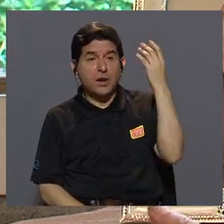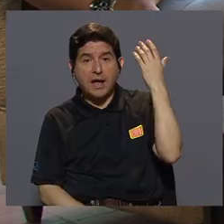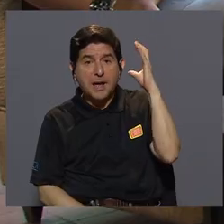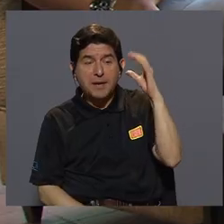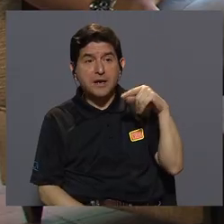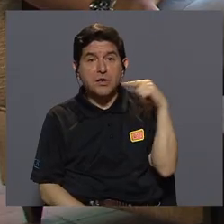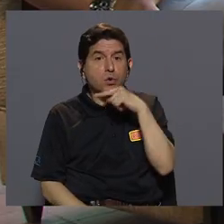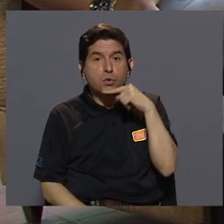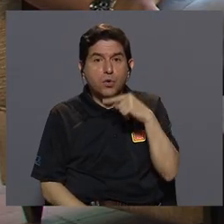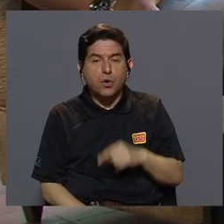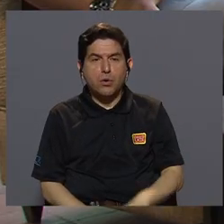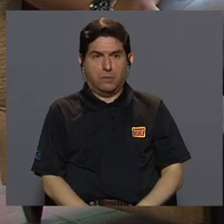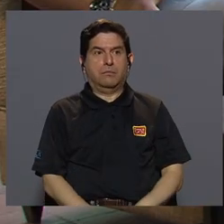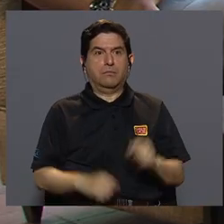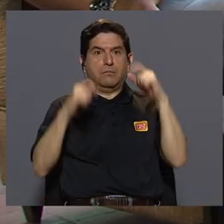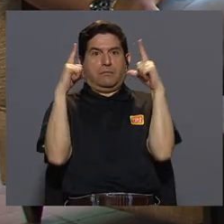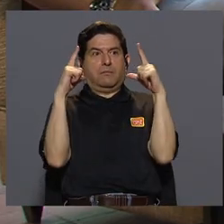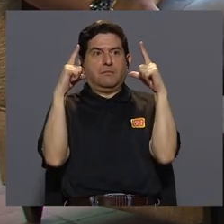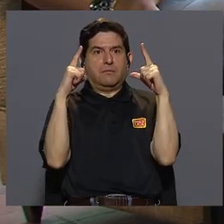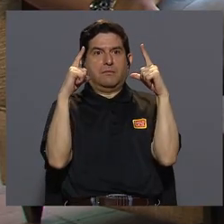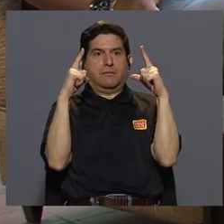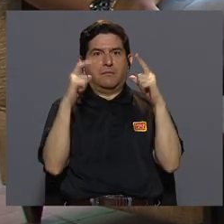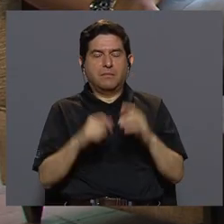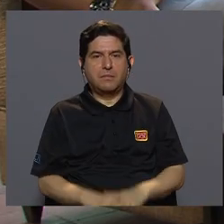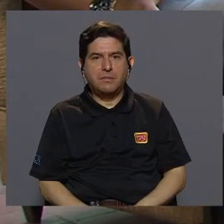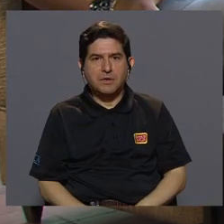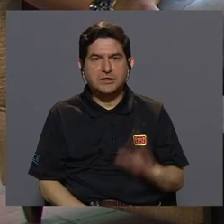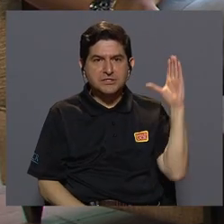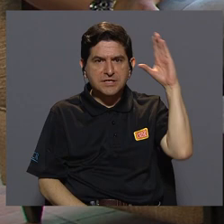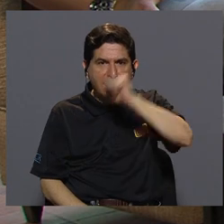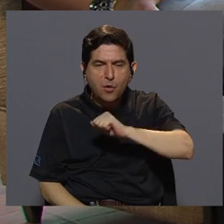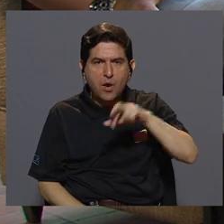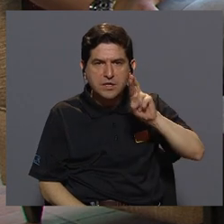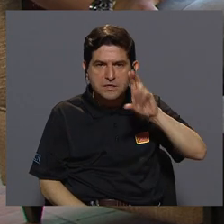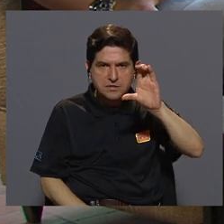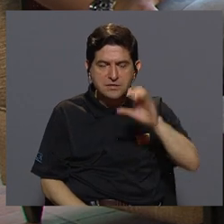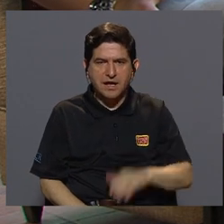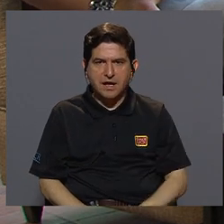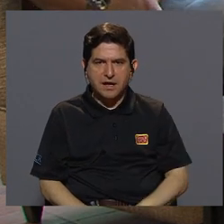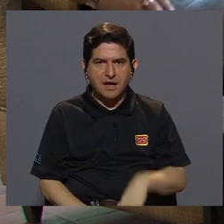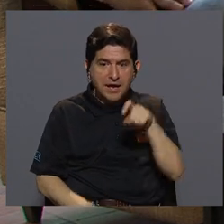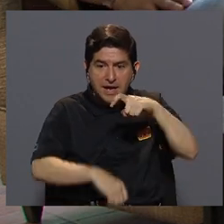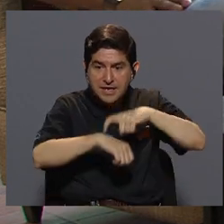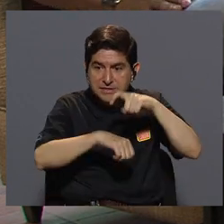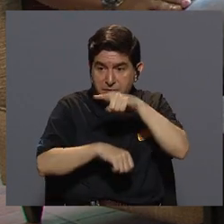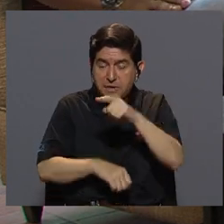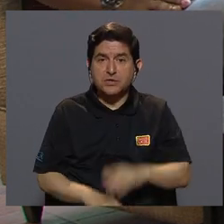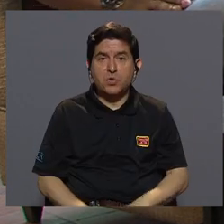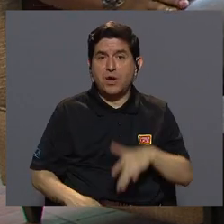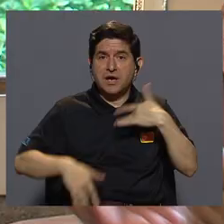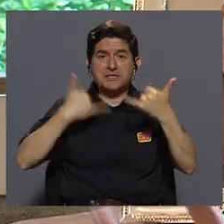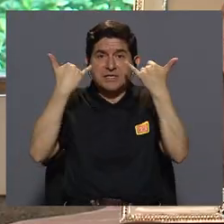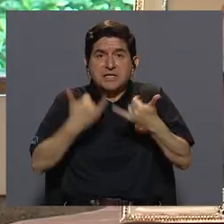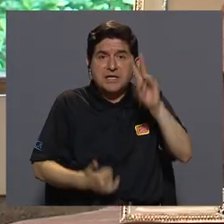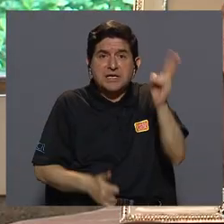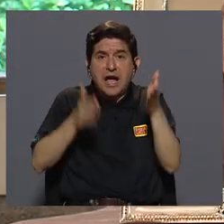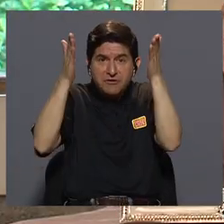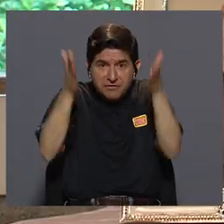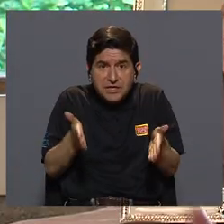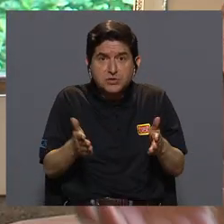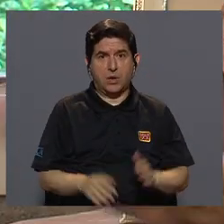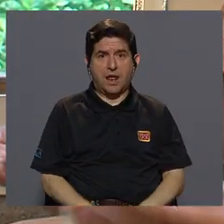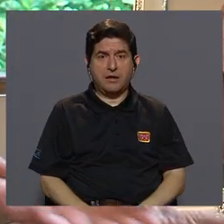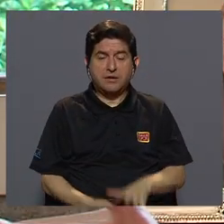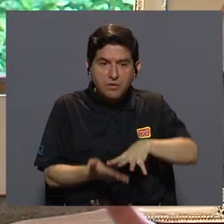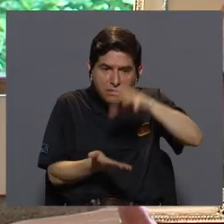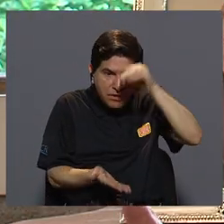rojo. ¡Ay! Entonces, acató Rodrigo de que él se estaba haciendo un venezolano, es decir,